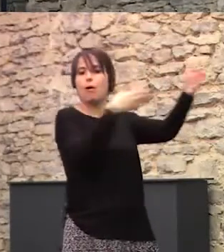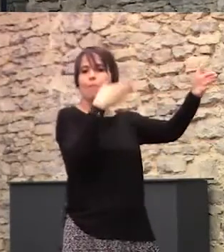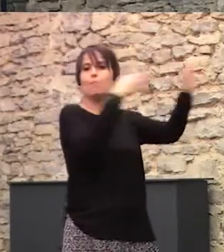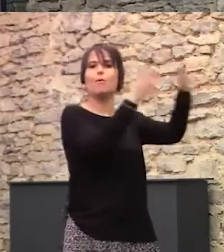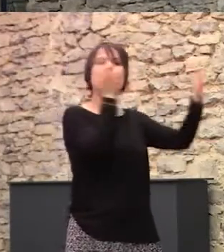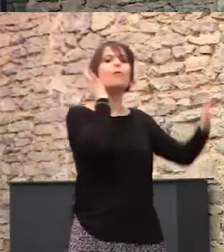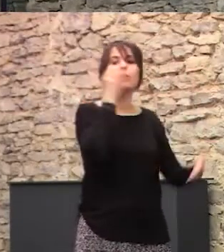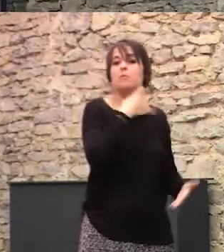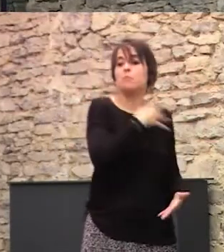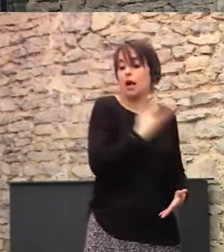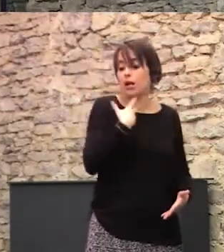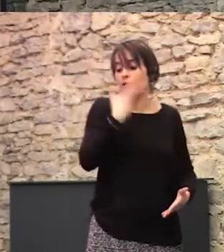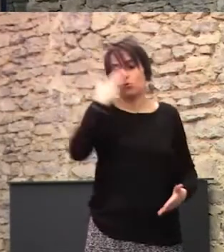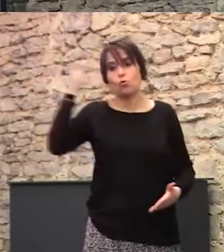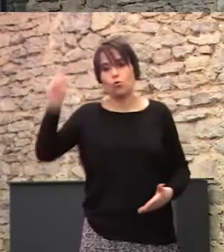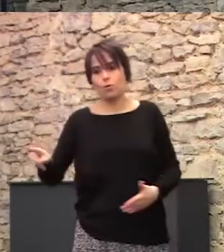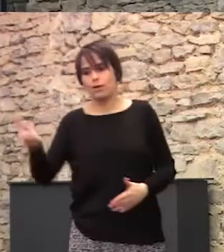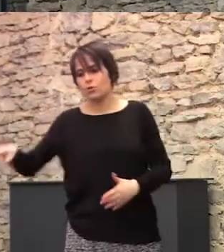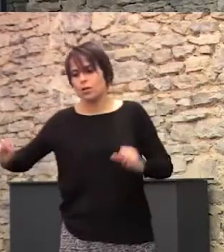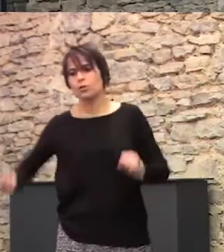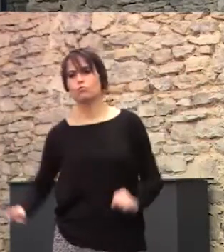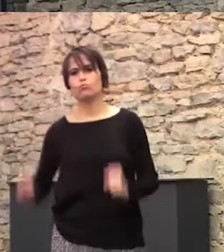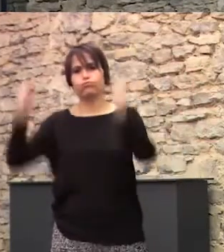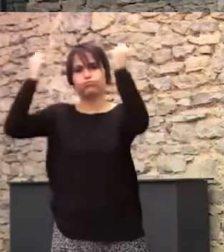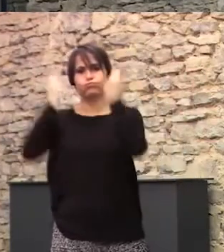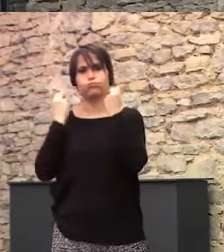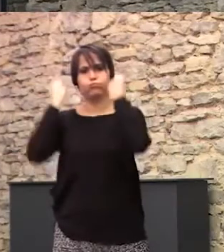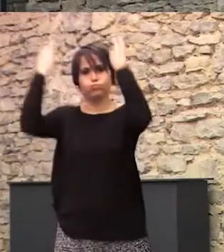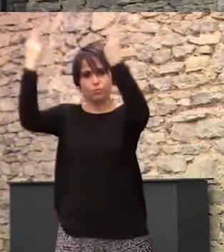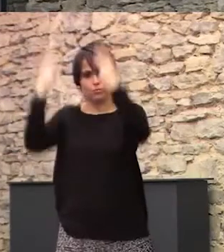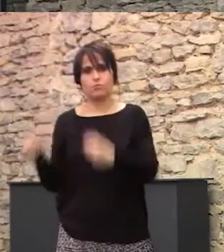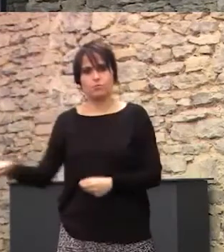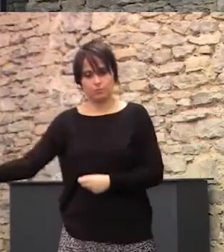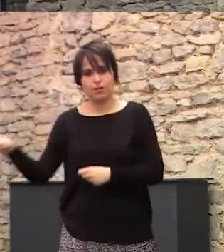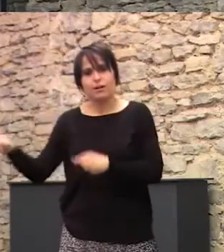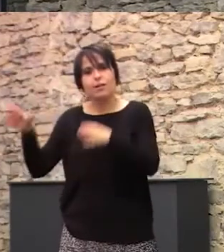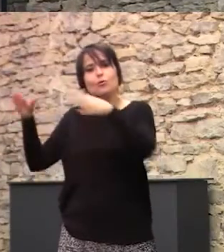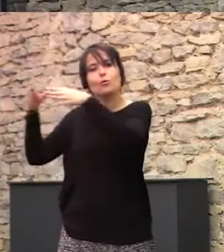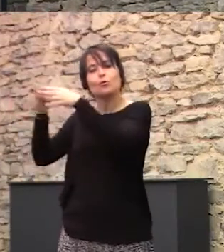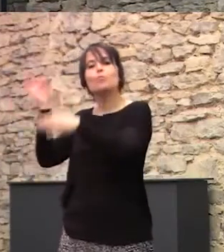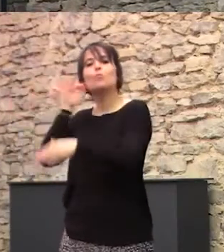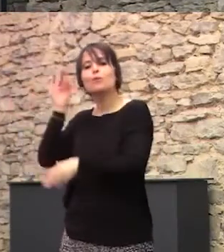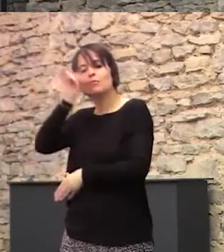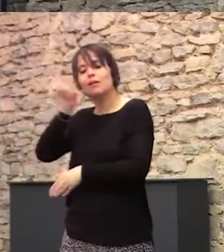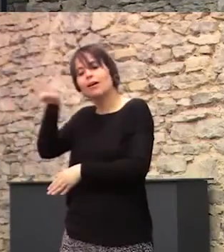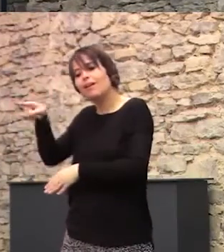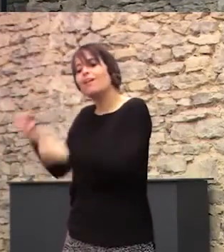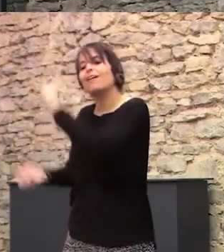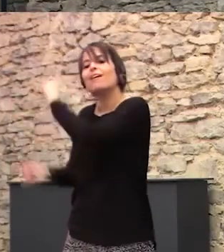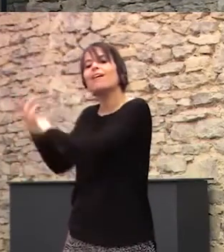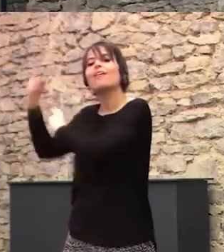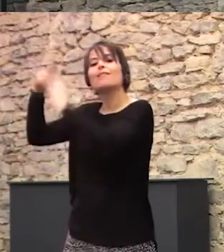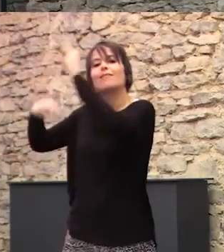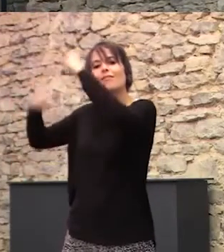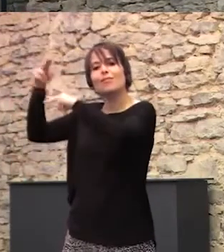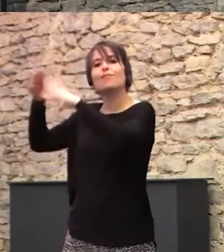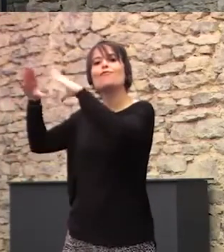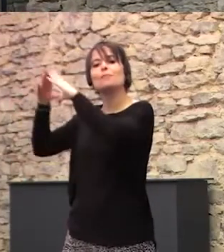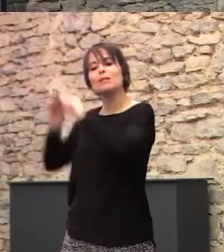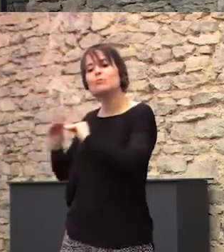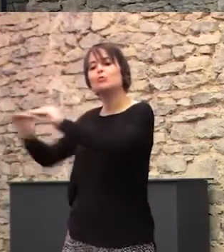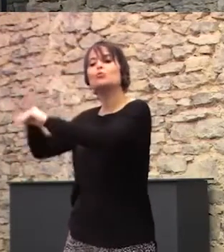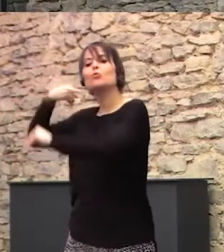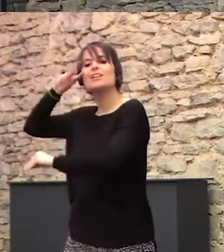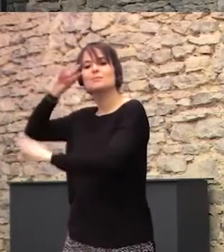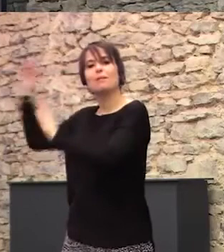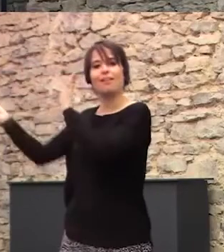sirve. Entonces ellas se levantaron, tomaron la palabra y construyeron un feminismo que recogía su experiencia.